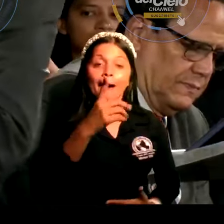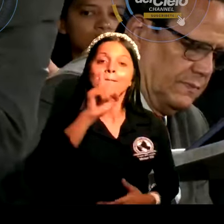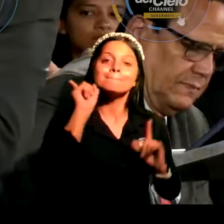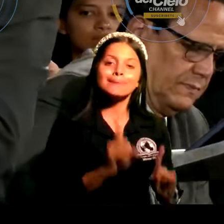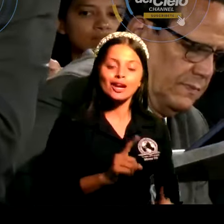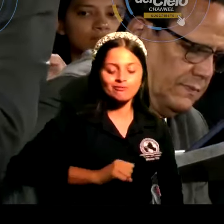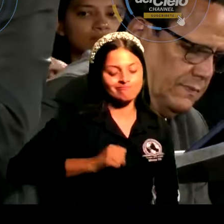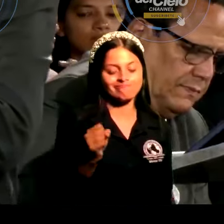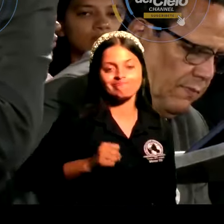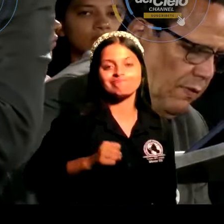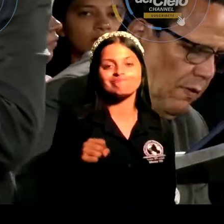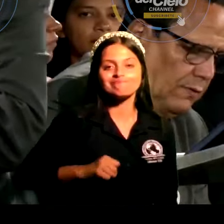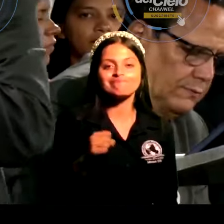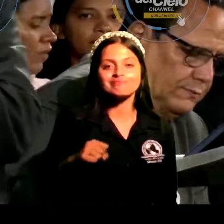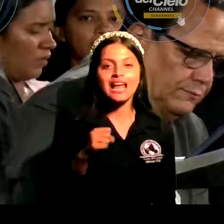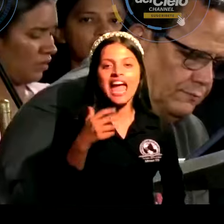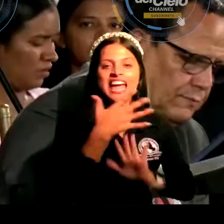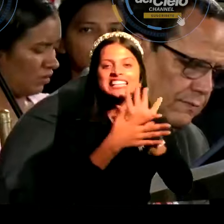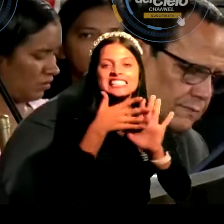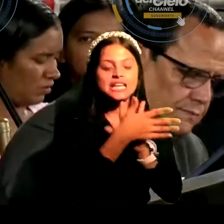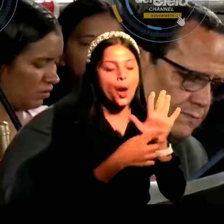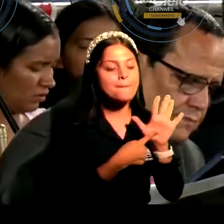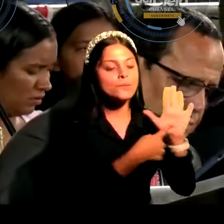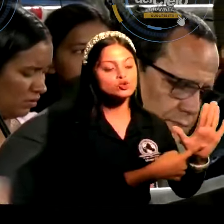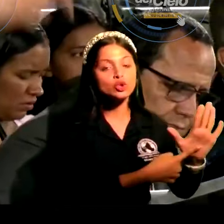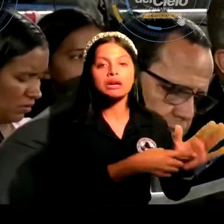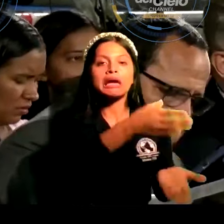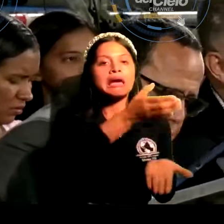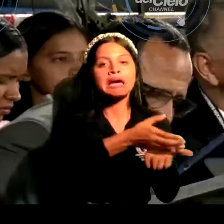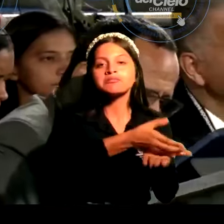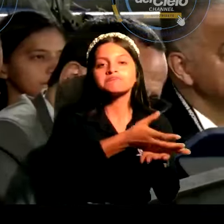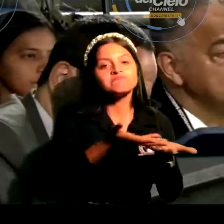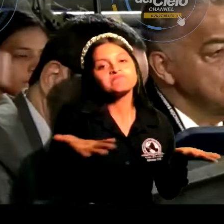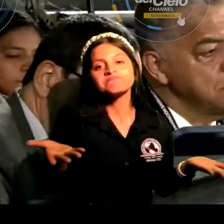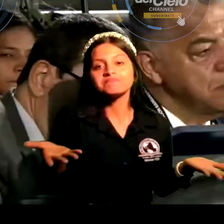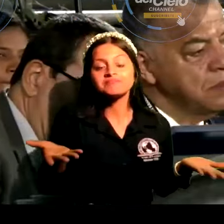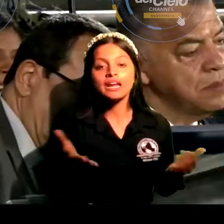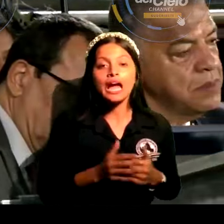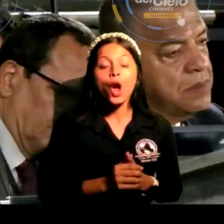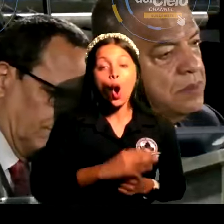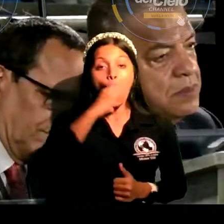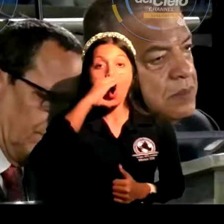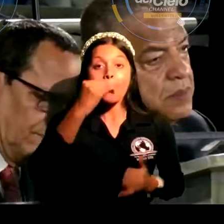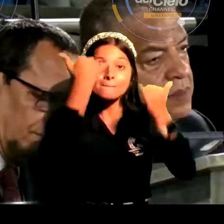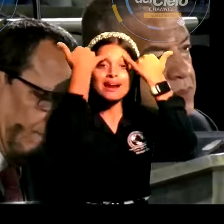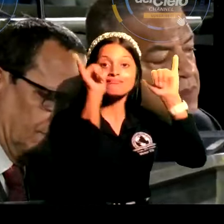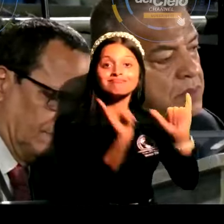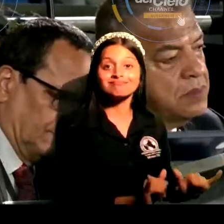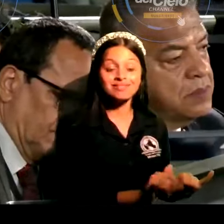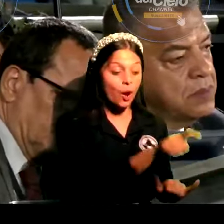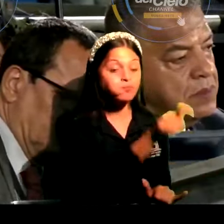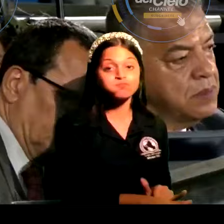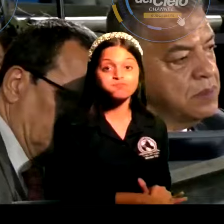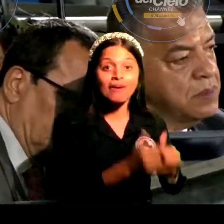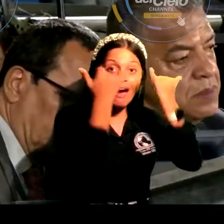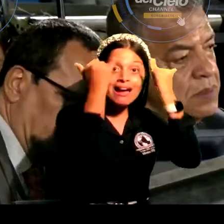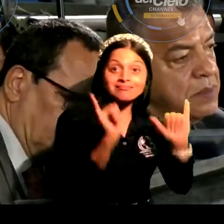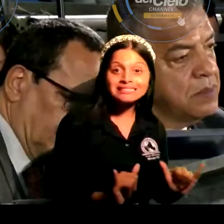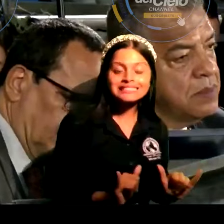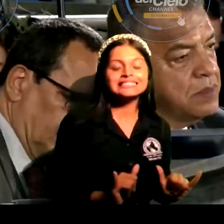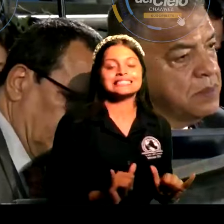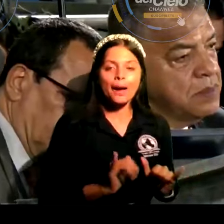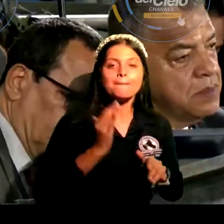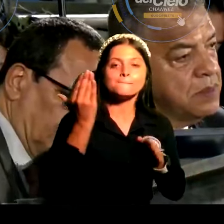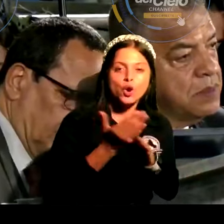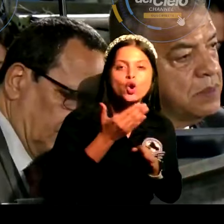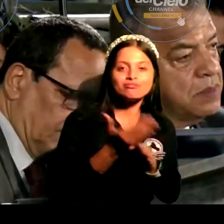señal de obediencia y se dejó engañar. Y cuando el hombre se dejó engañar, mira, el problema del hombre